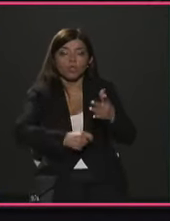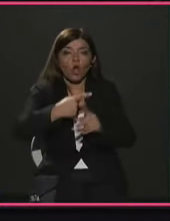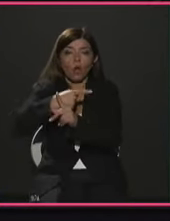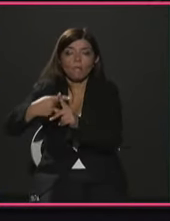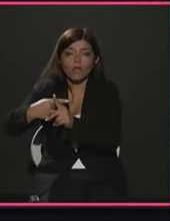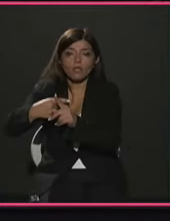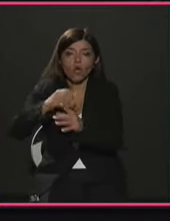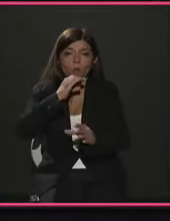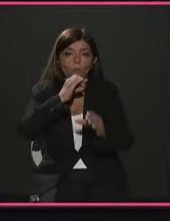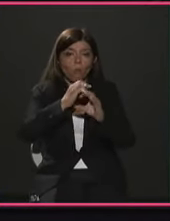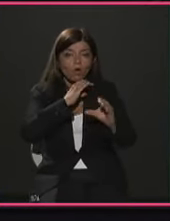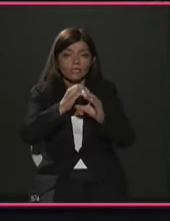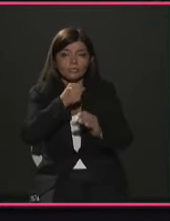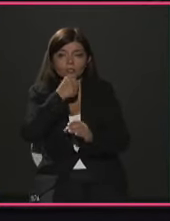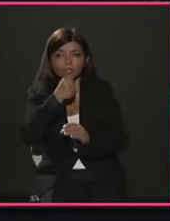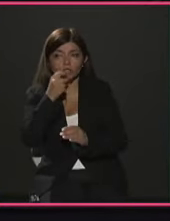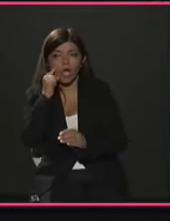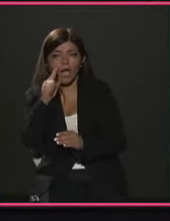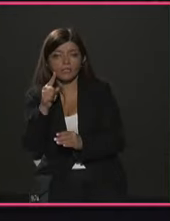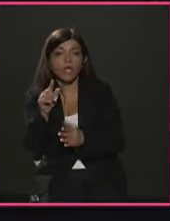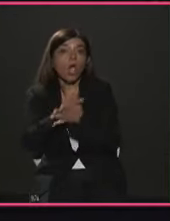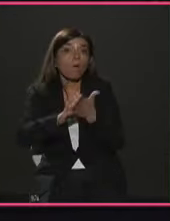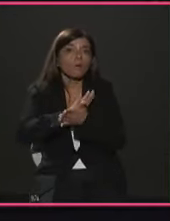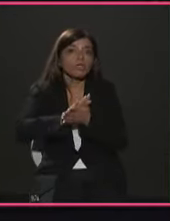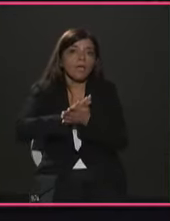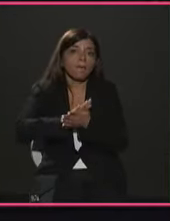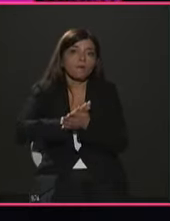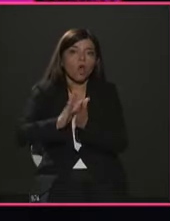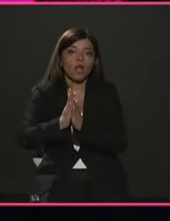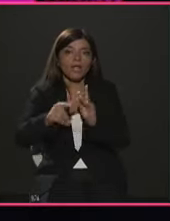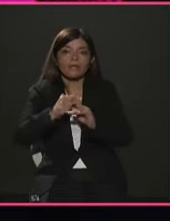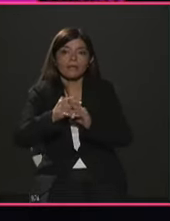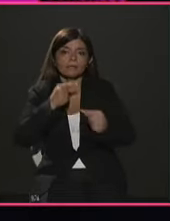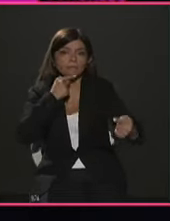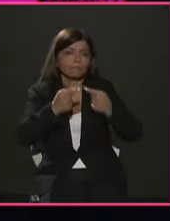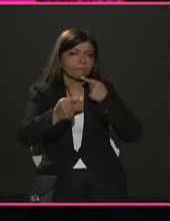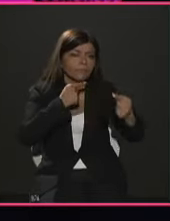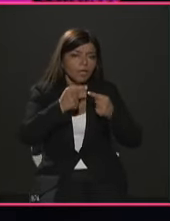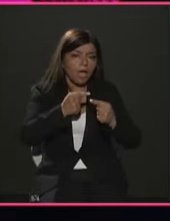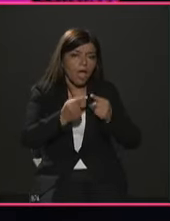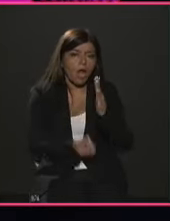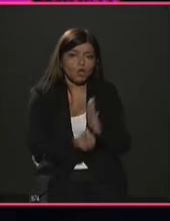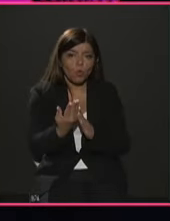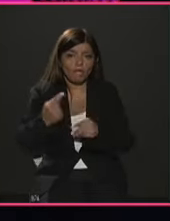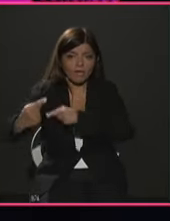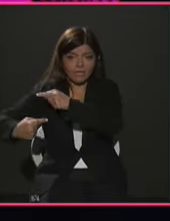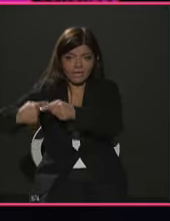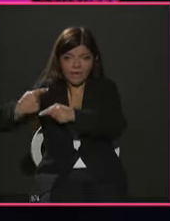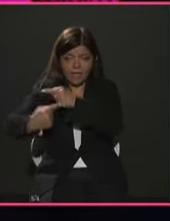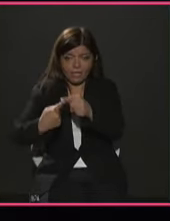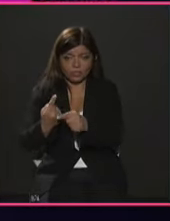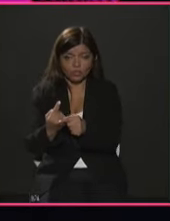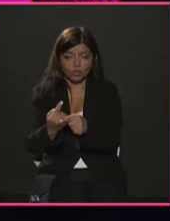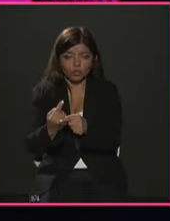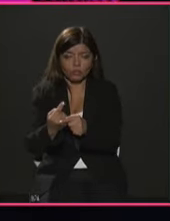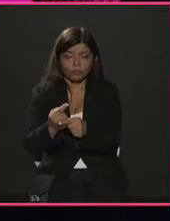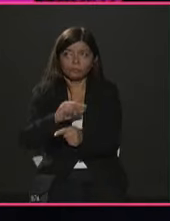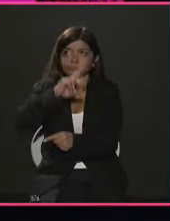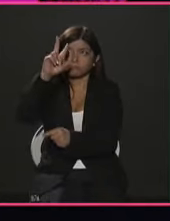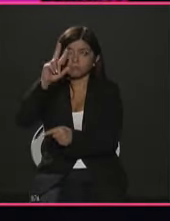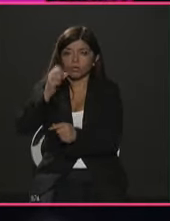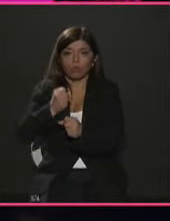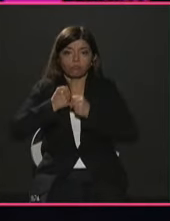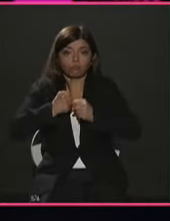lo vieron como una división en la iglesia de este que estaban peleando si es que la nueva generación iba a ser altruista